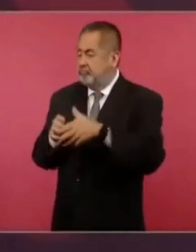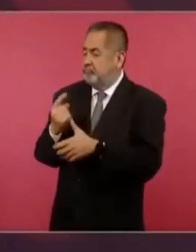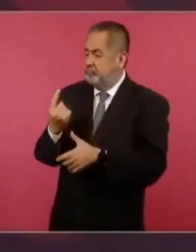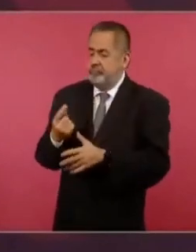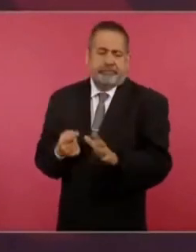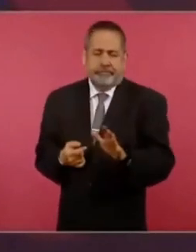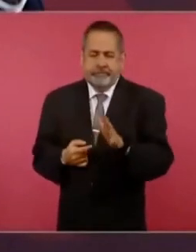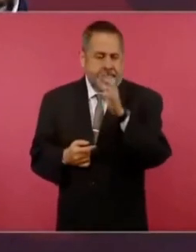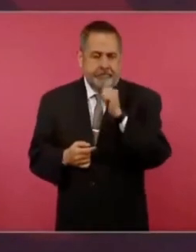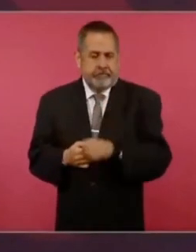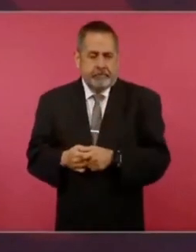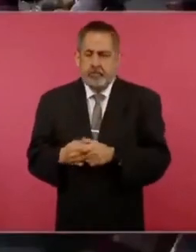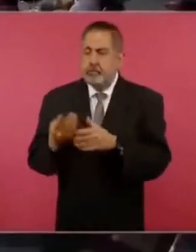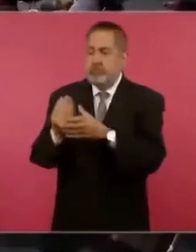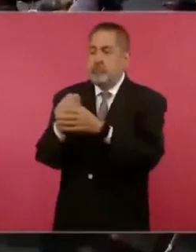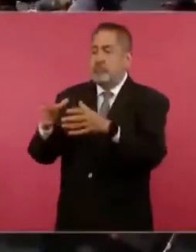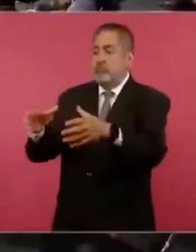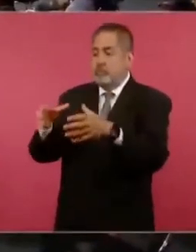de una clase.